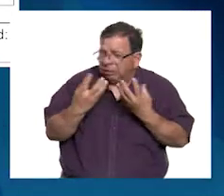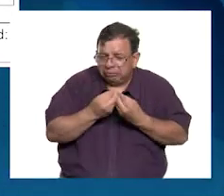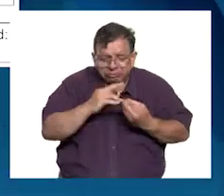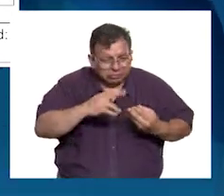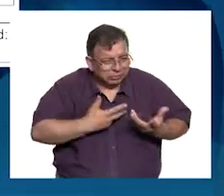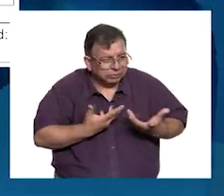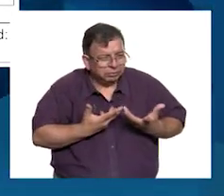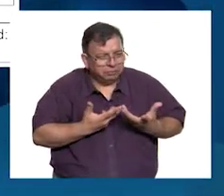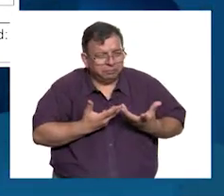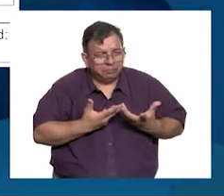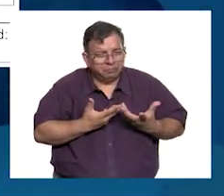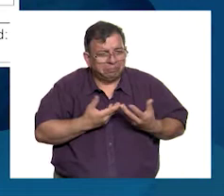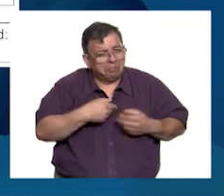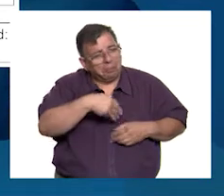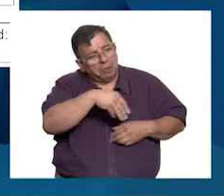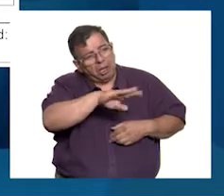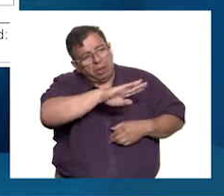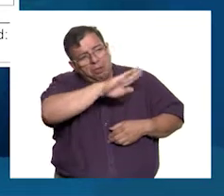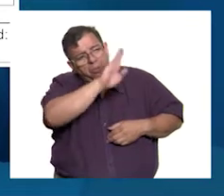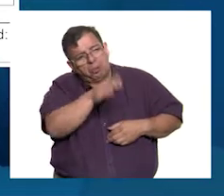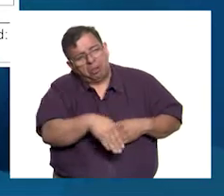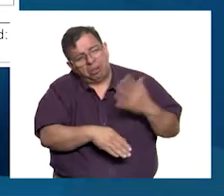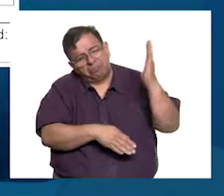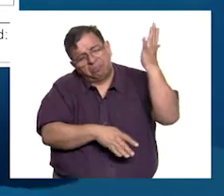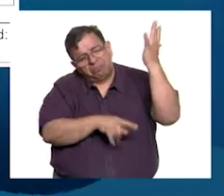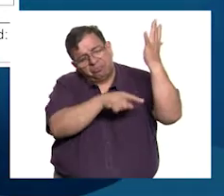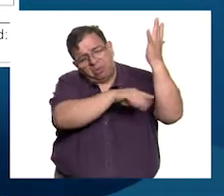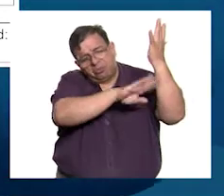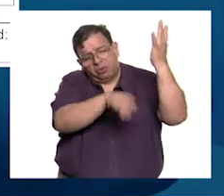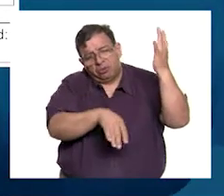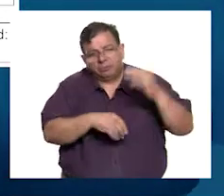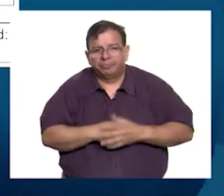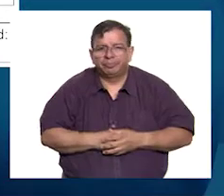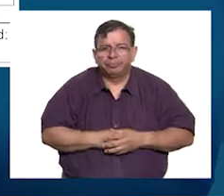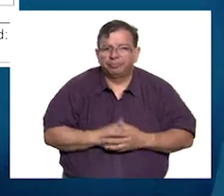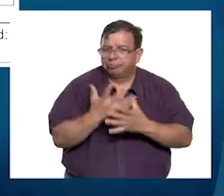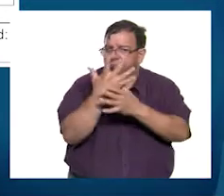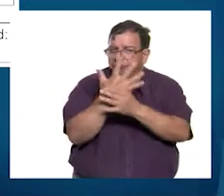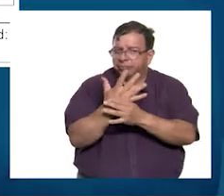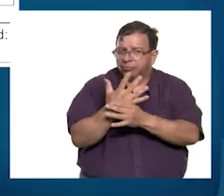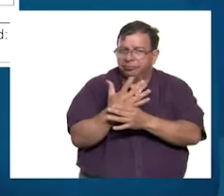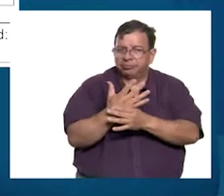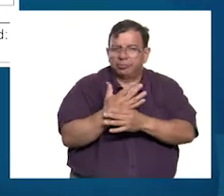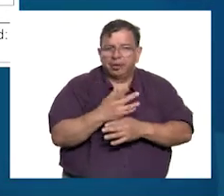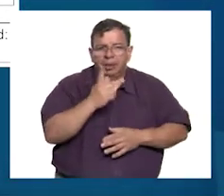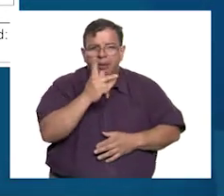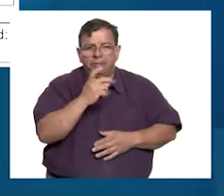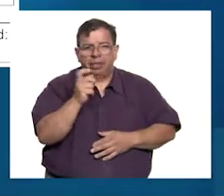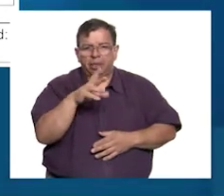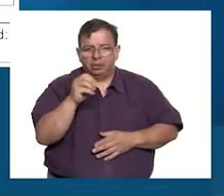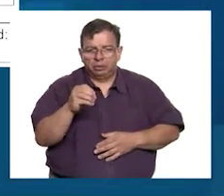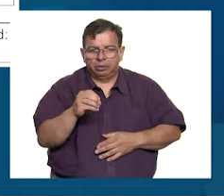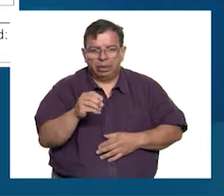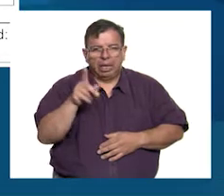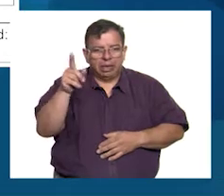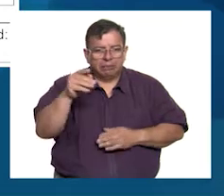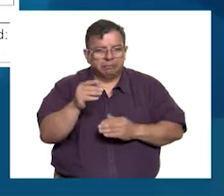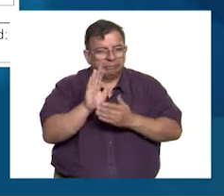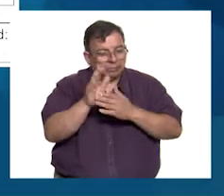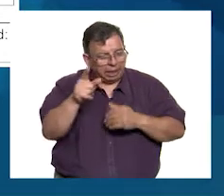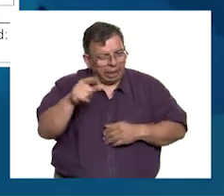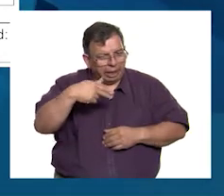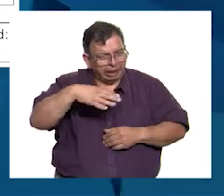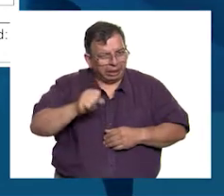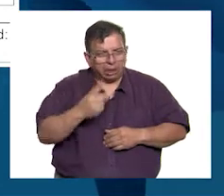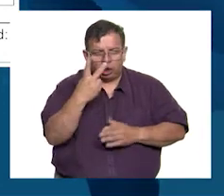recibirla, se fue a morir en un rincón del bosque. Charles Perrault, Cuentos de Perrault, Madrid, Anaya